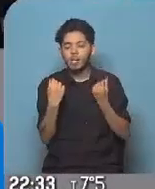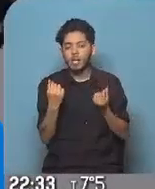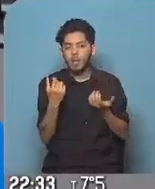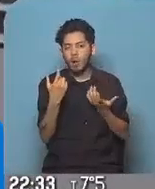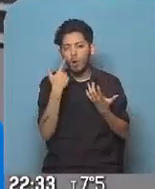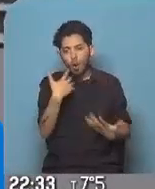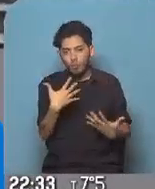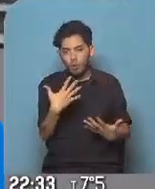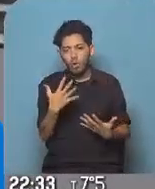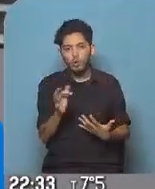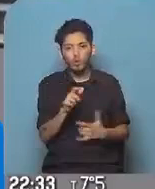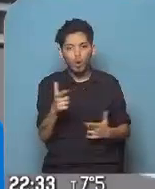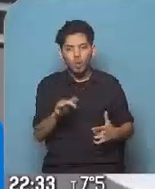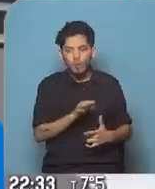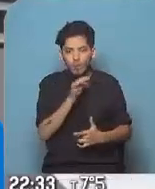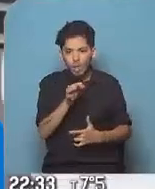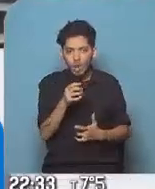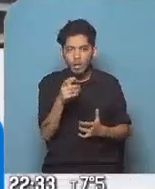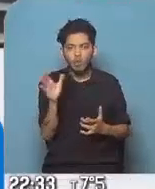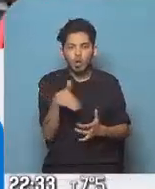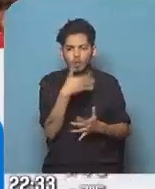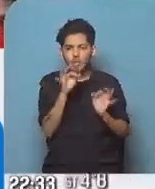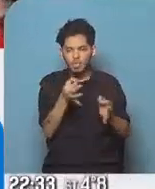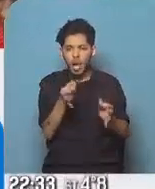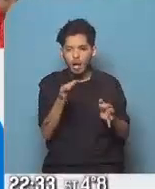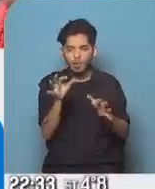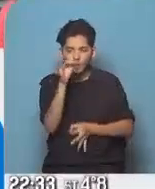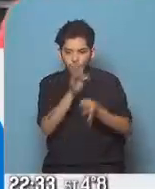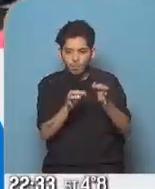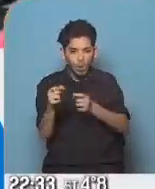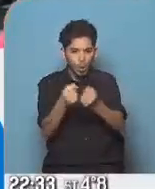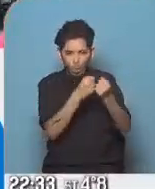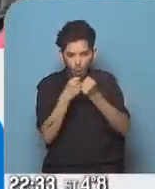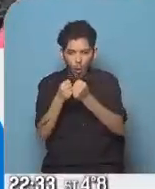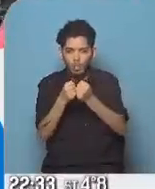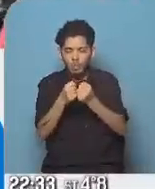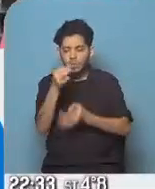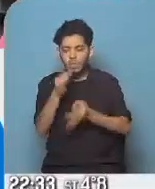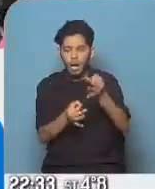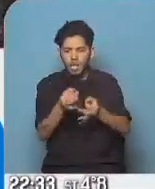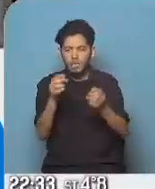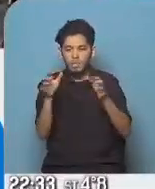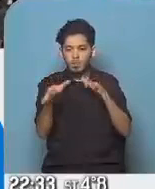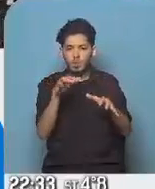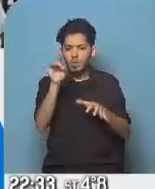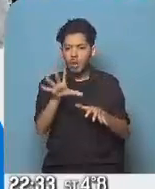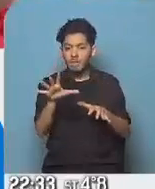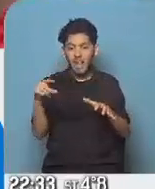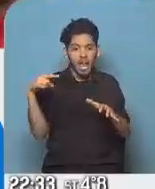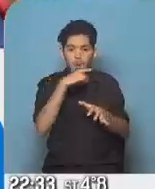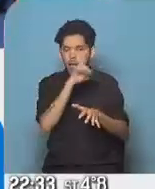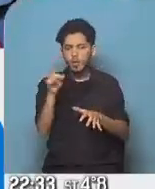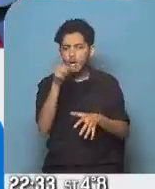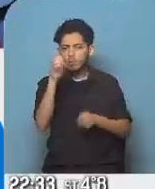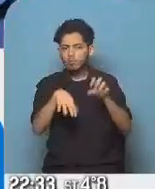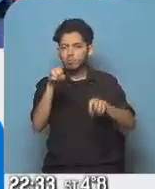vivió. Y todos coinciden quienes analizan esta situación que está pasando y que no es solo en Alemania, hay brotes